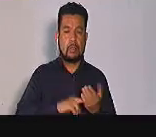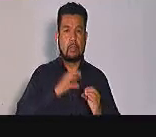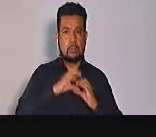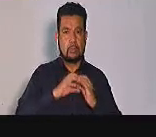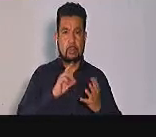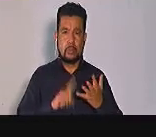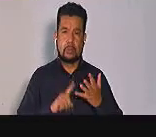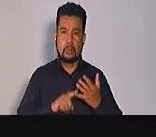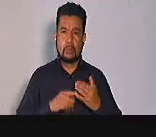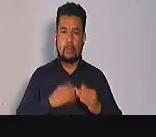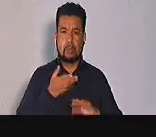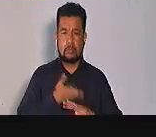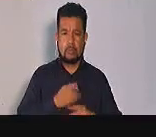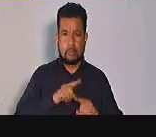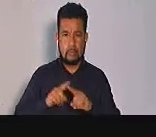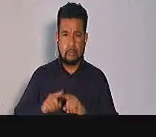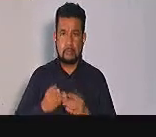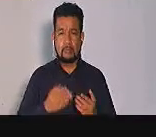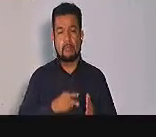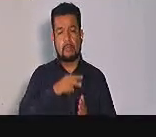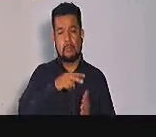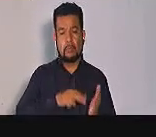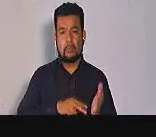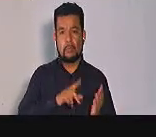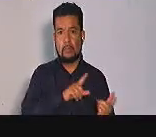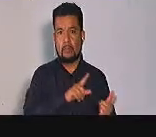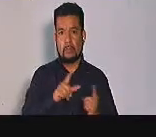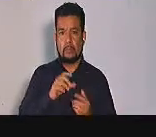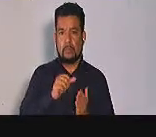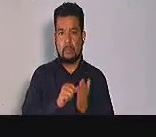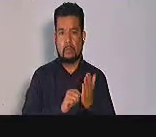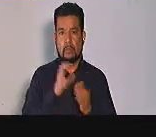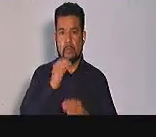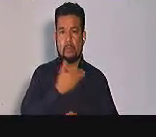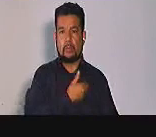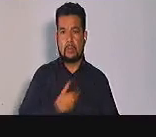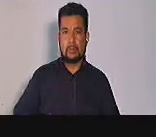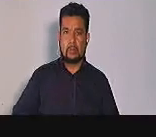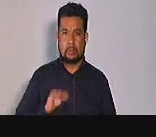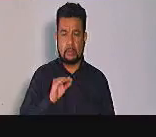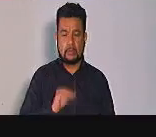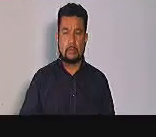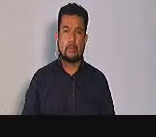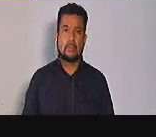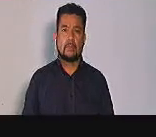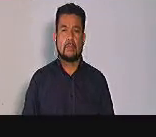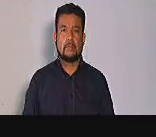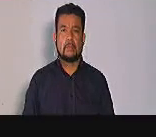punto, proposiciones y varios. Ha sido leído el orden del día, señor presidente.